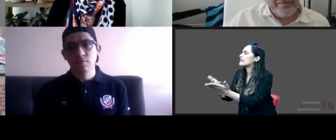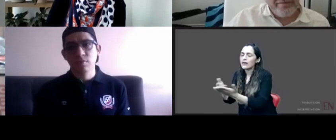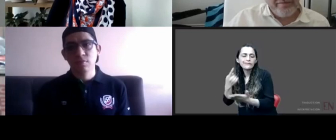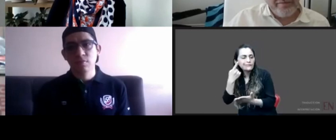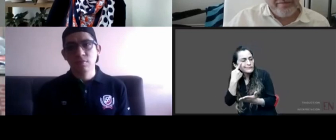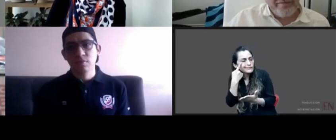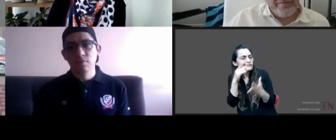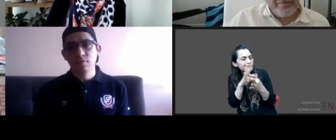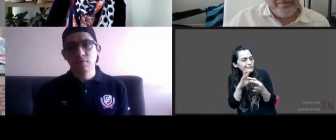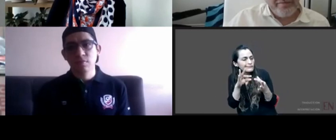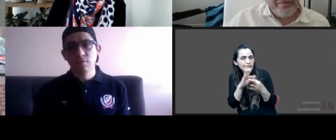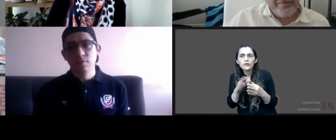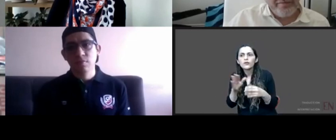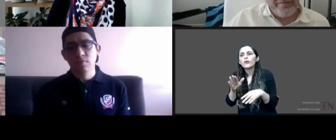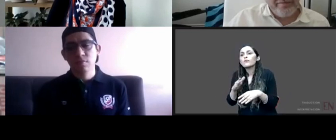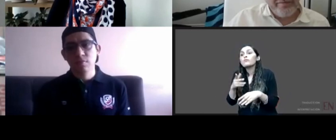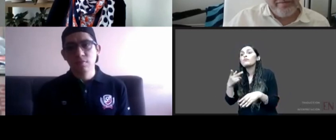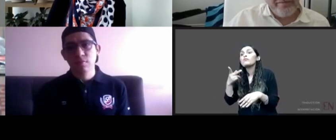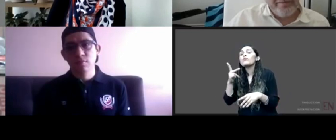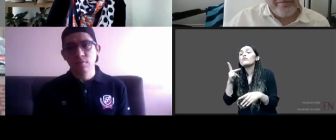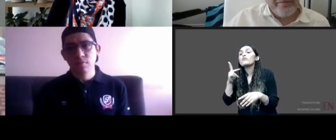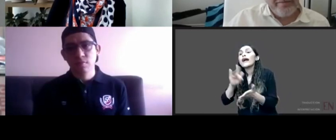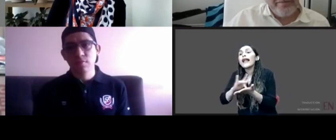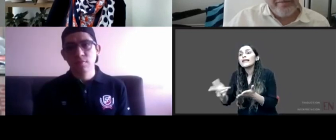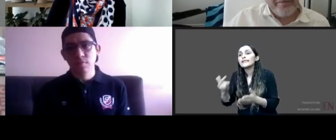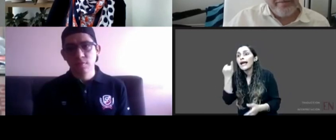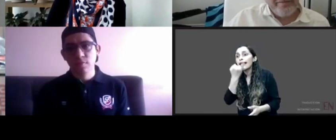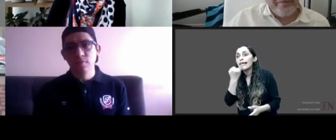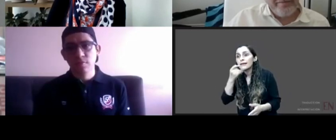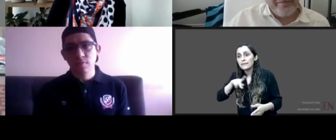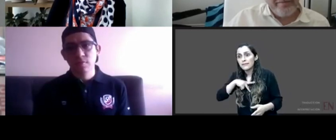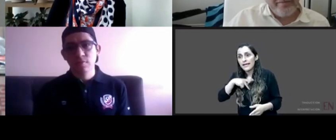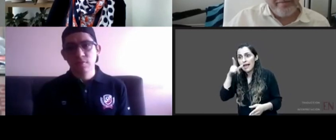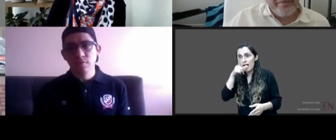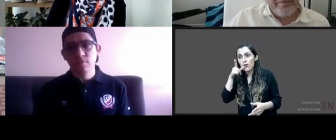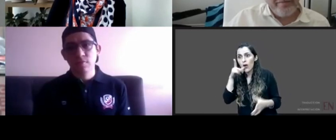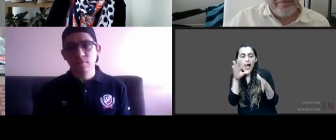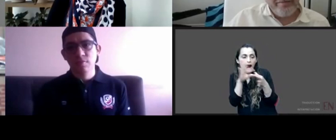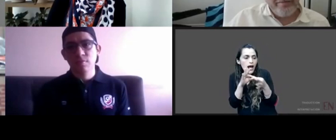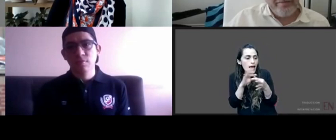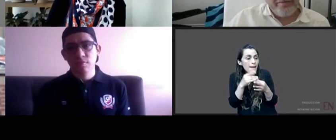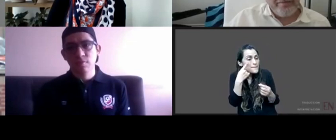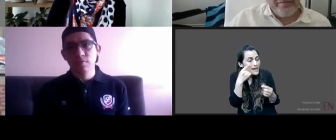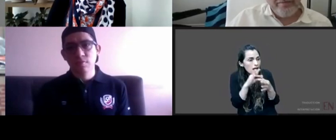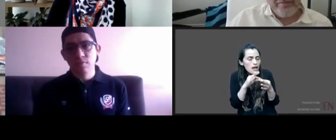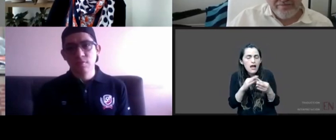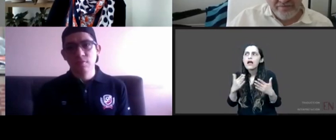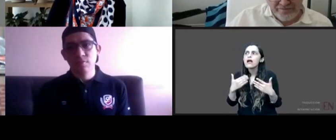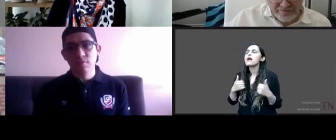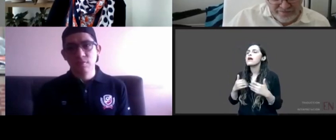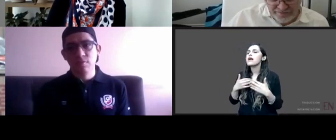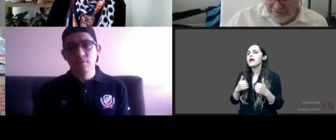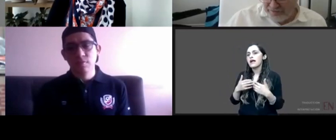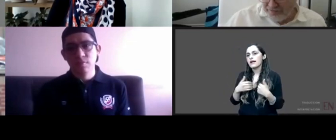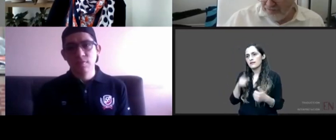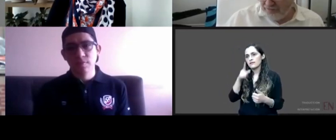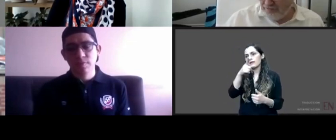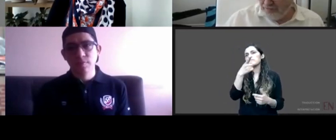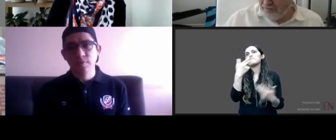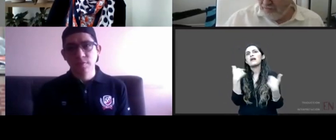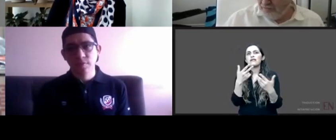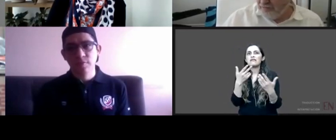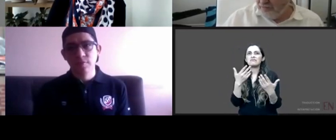hablaban nuestra lengua, ya nos explicaban en la lengua y pues apoyaban, de esa forma apoyaban al profesor. Y